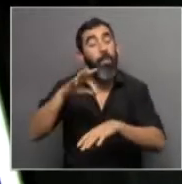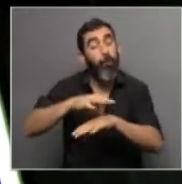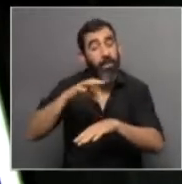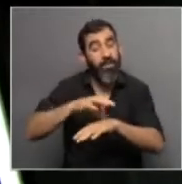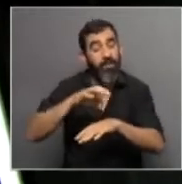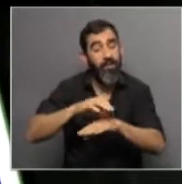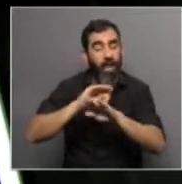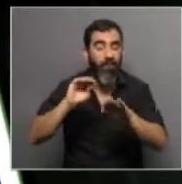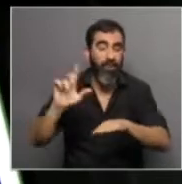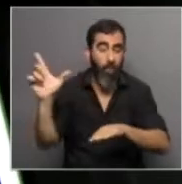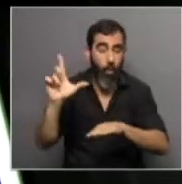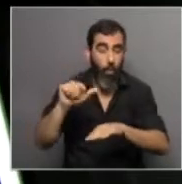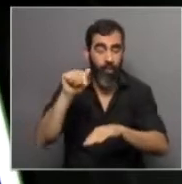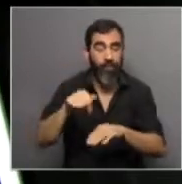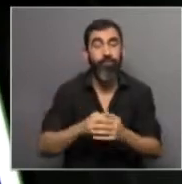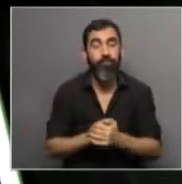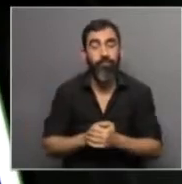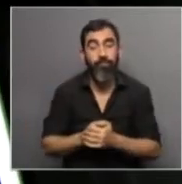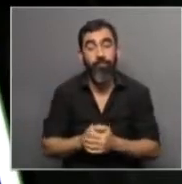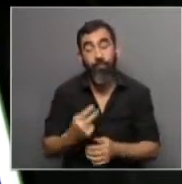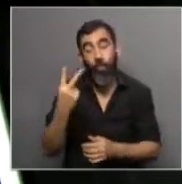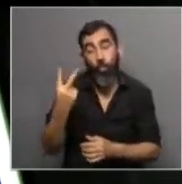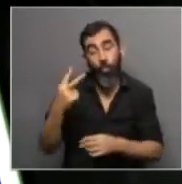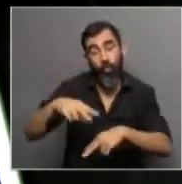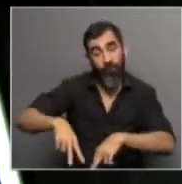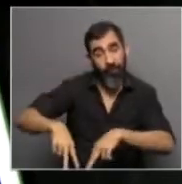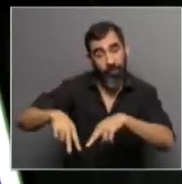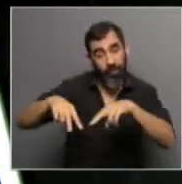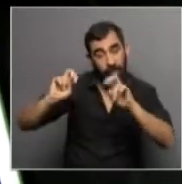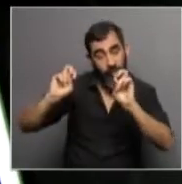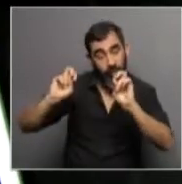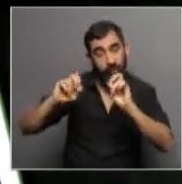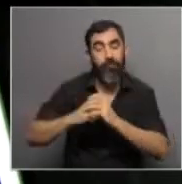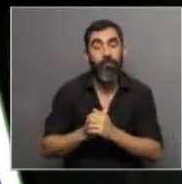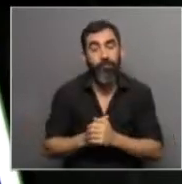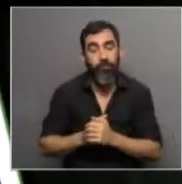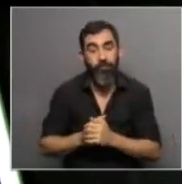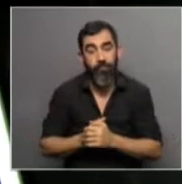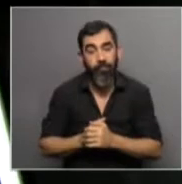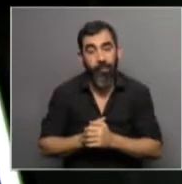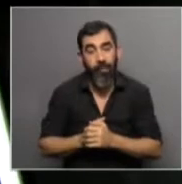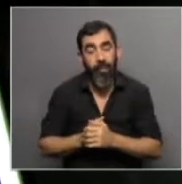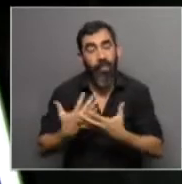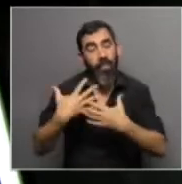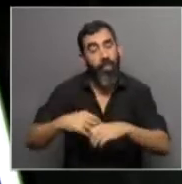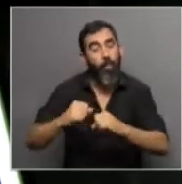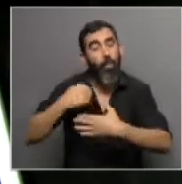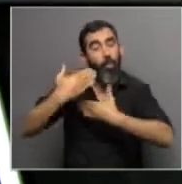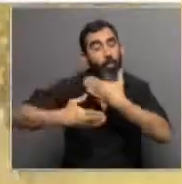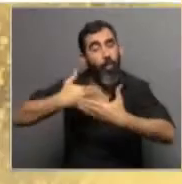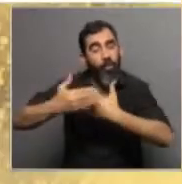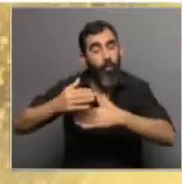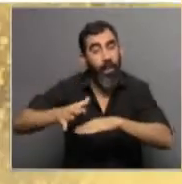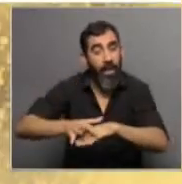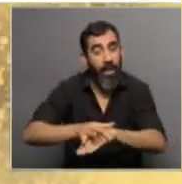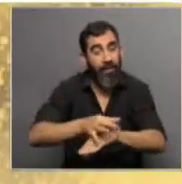el pasado lunes, y correspondió a dos investigadores que desentrañaron el proceso mediante el cual las